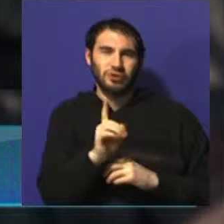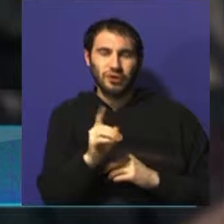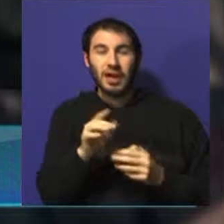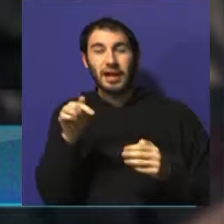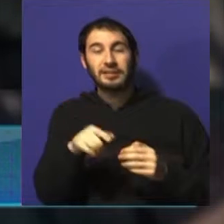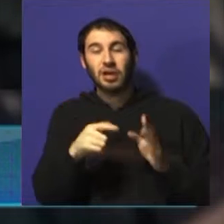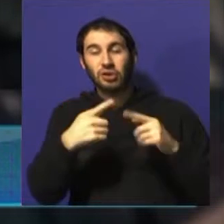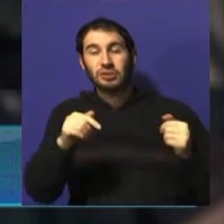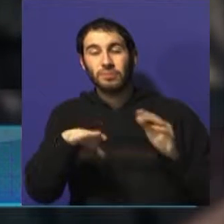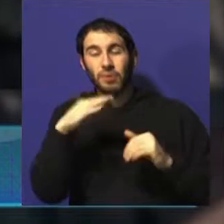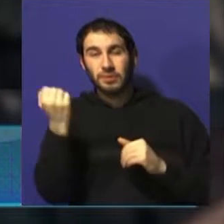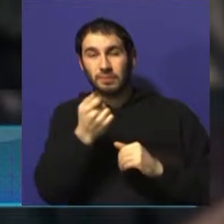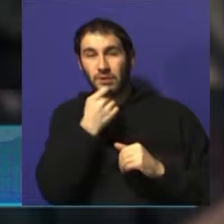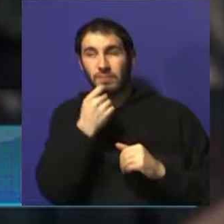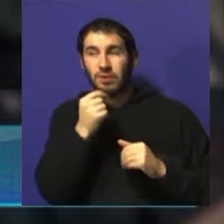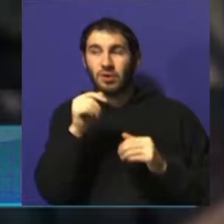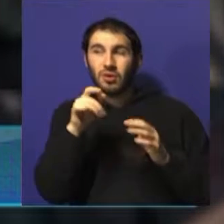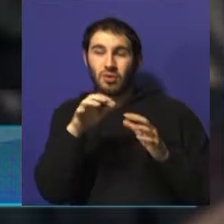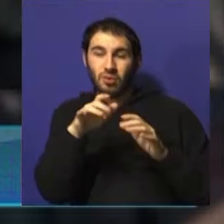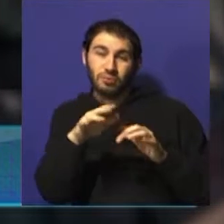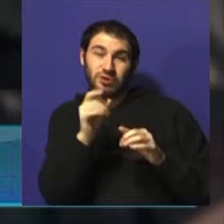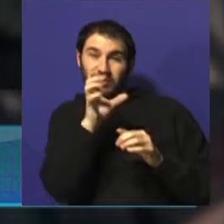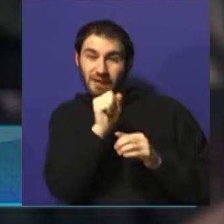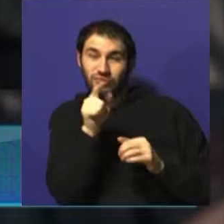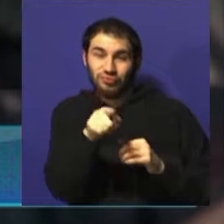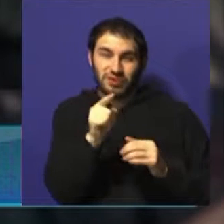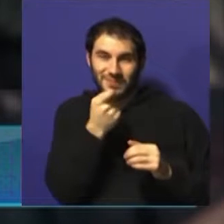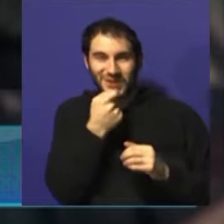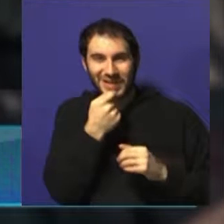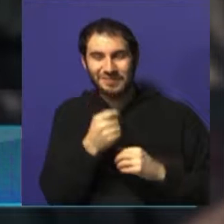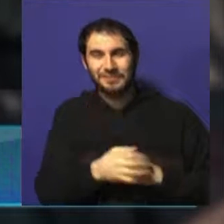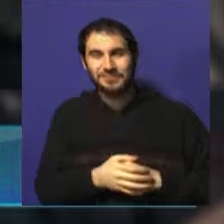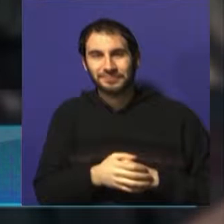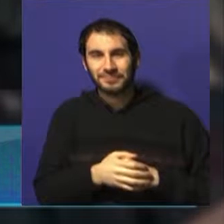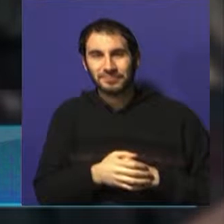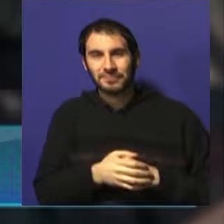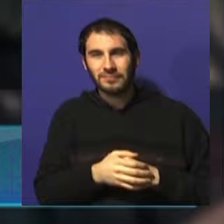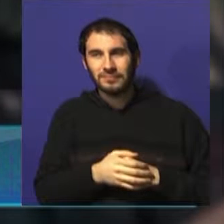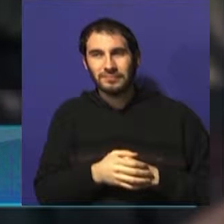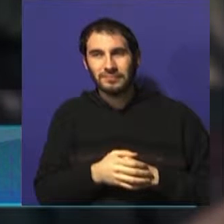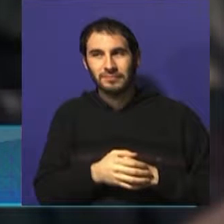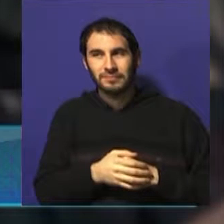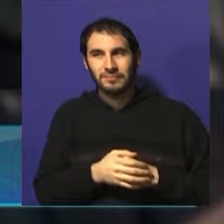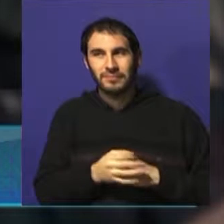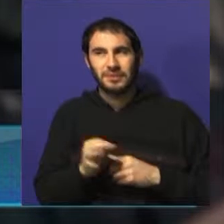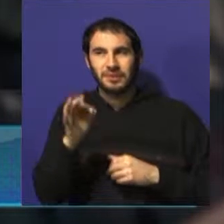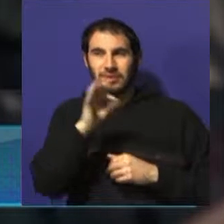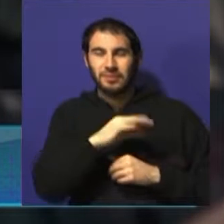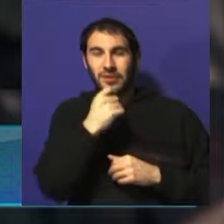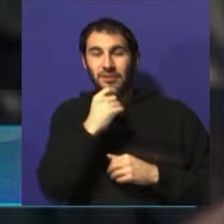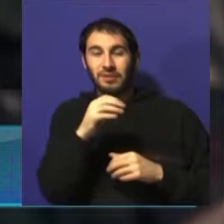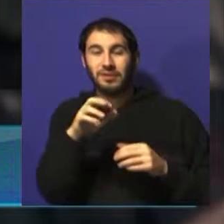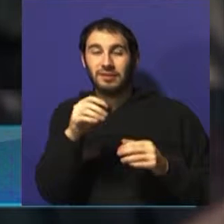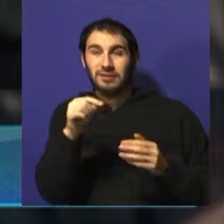una clave que puede ser la clave de tu computadora, si querés. Bien, claro, por ejemplo. Bueno, o la clave de tu